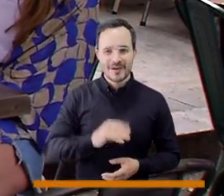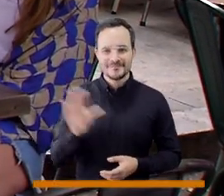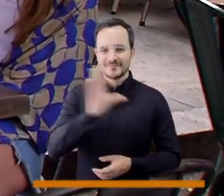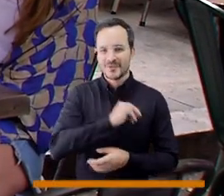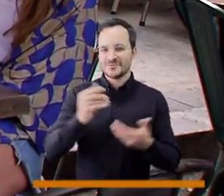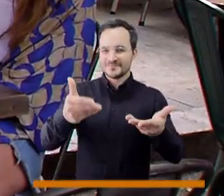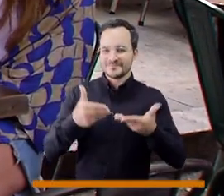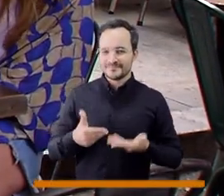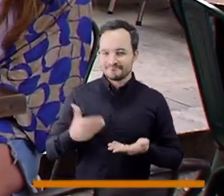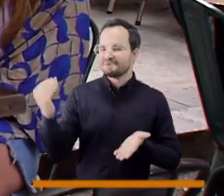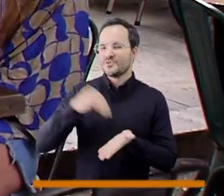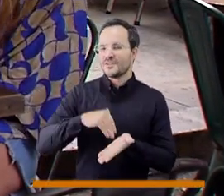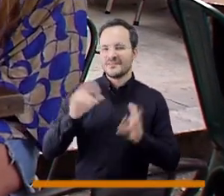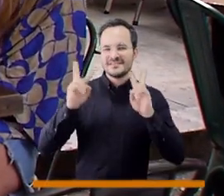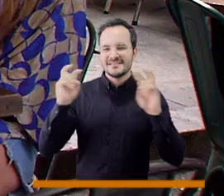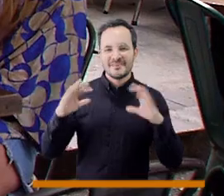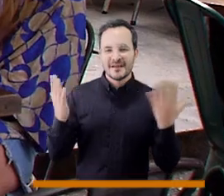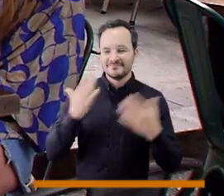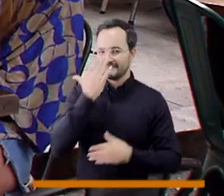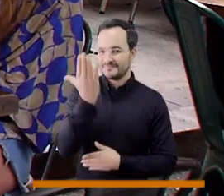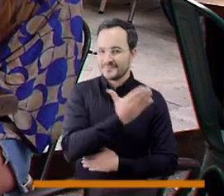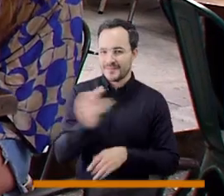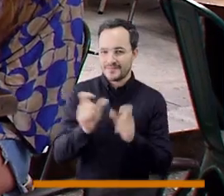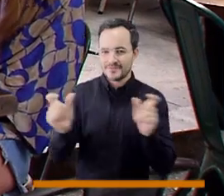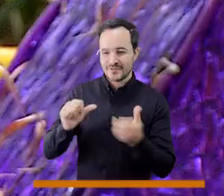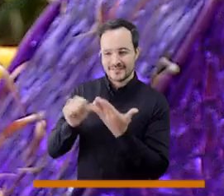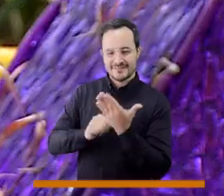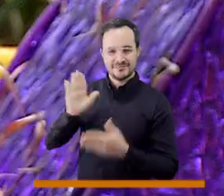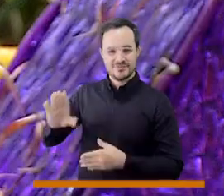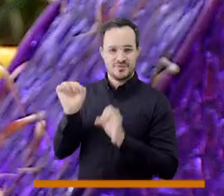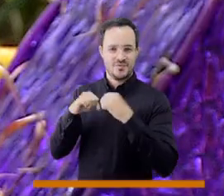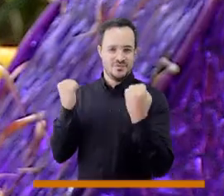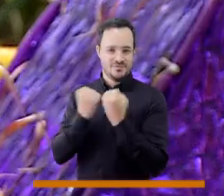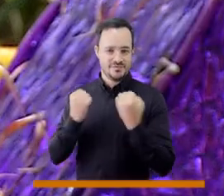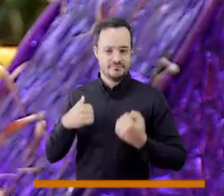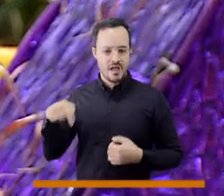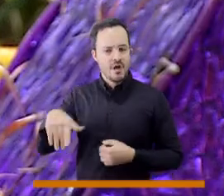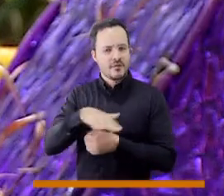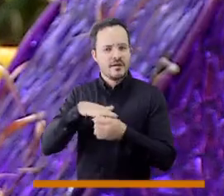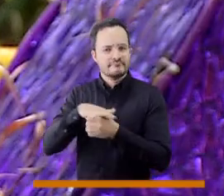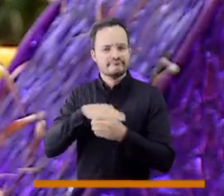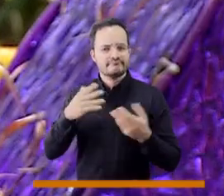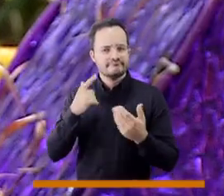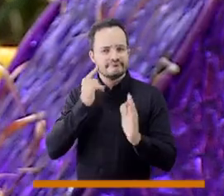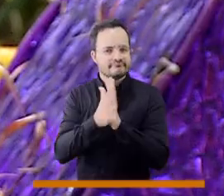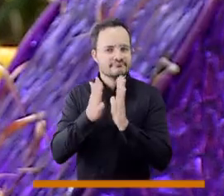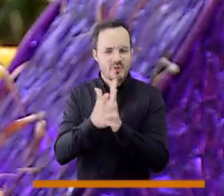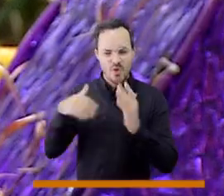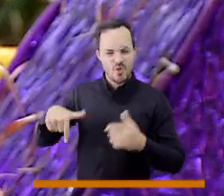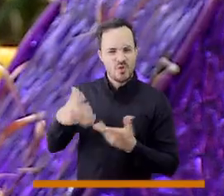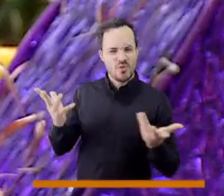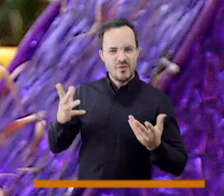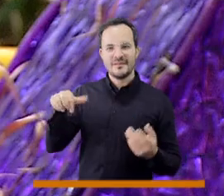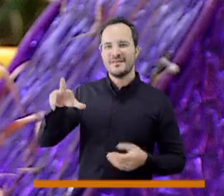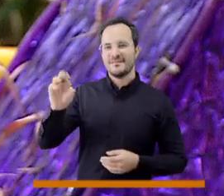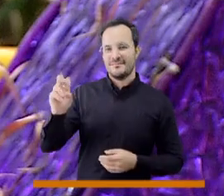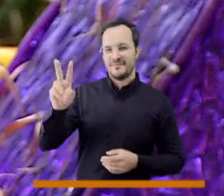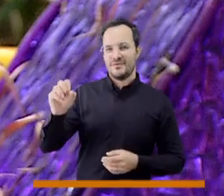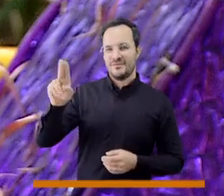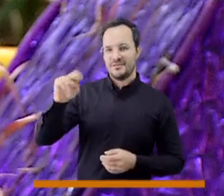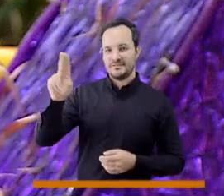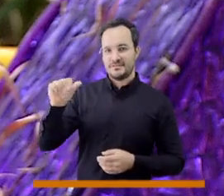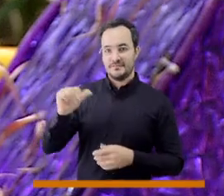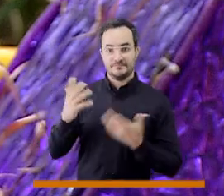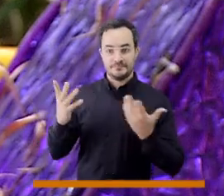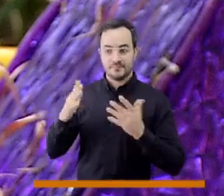Hola, bienvenidos una vez más a De Frente a la Gente. Hoy desde el sector de Provenza, en la comuna del Poblado, nos vinimos para